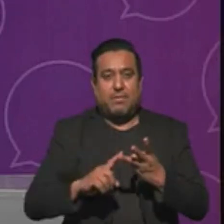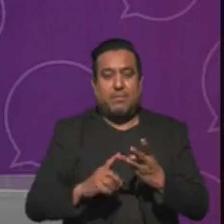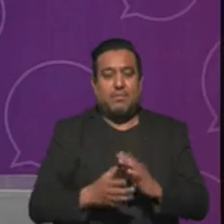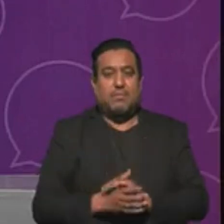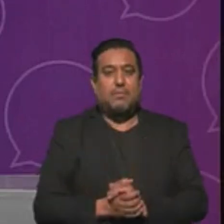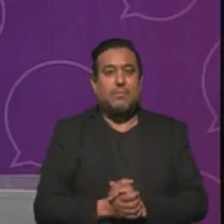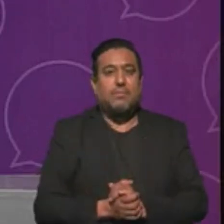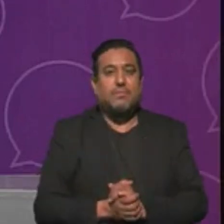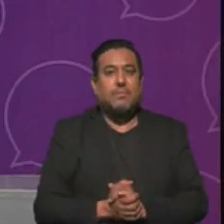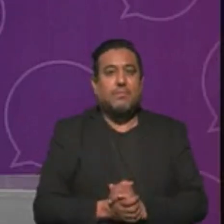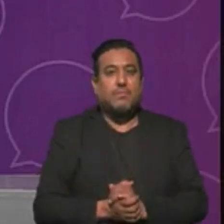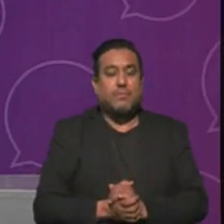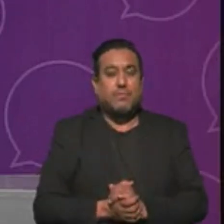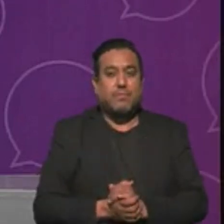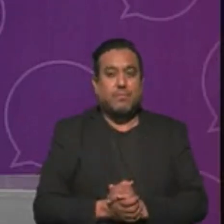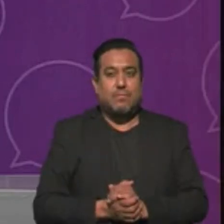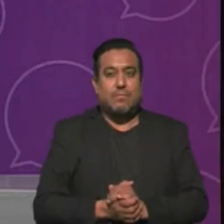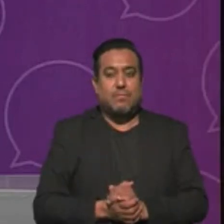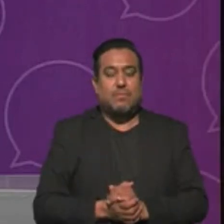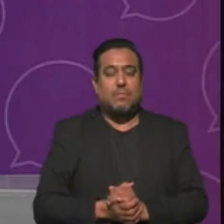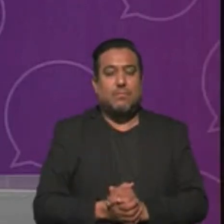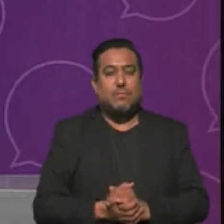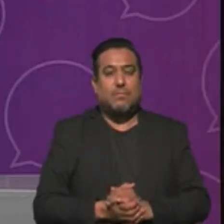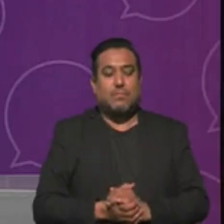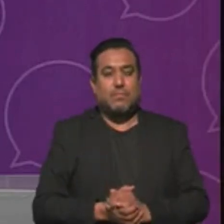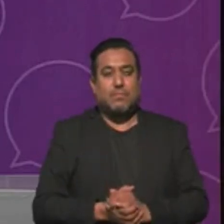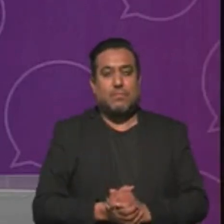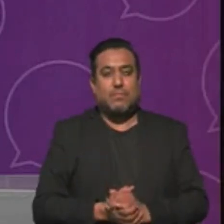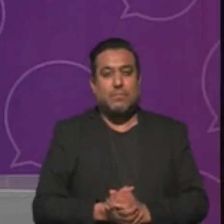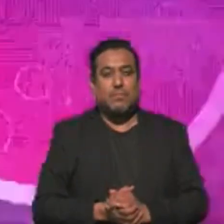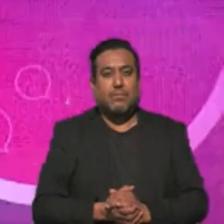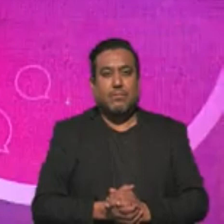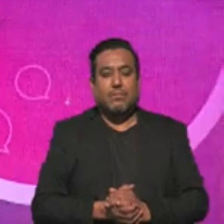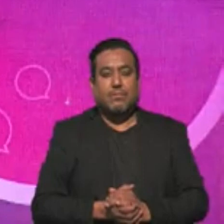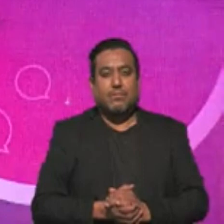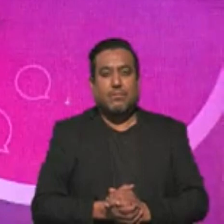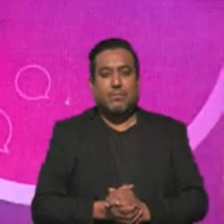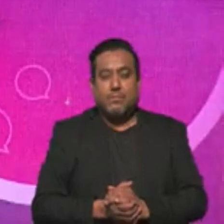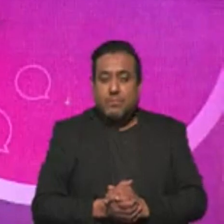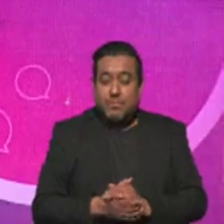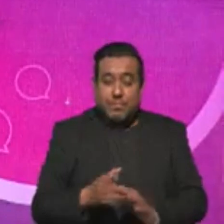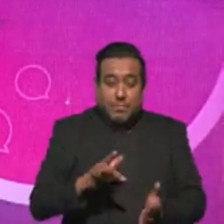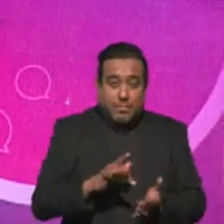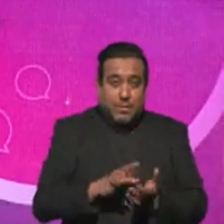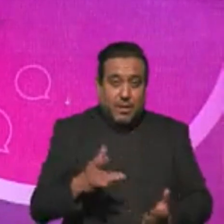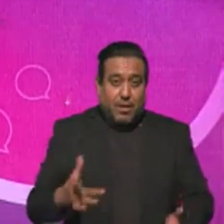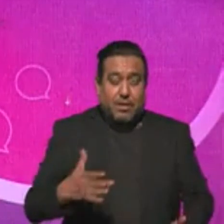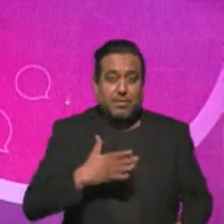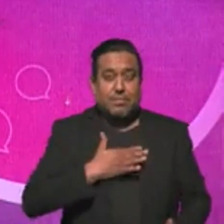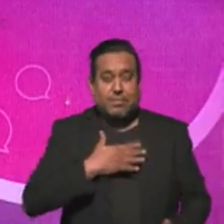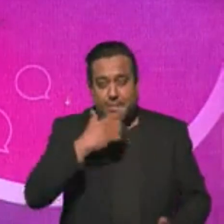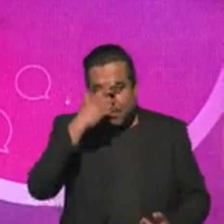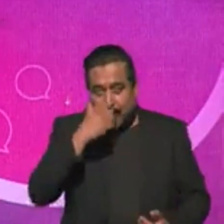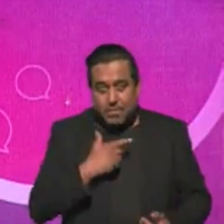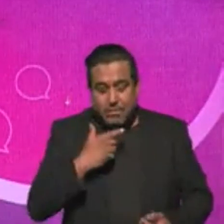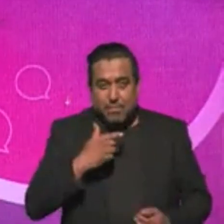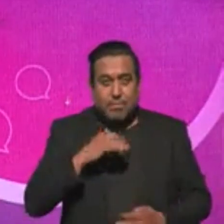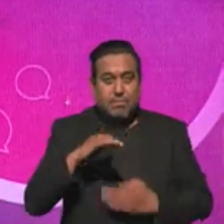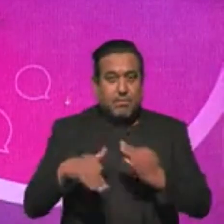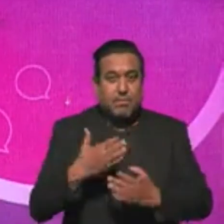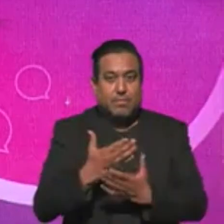institucional y partido revolucionario democrático adelante por favor gracias Muy buenas noches a todas y